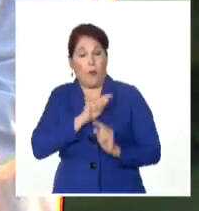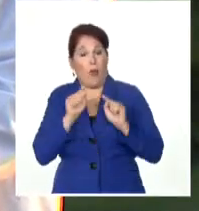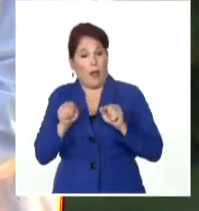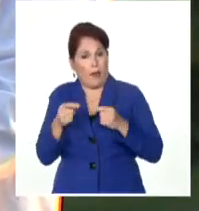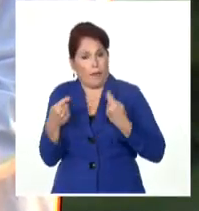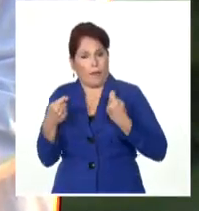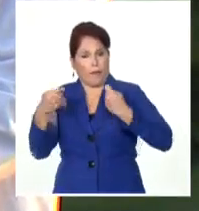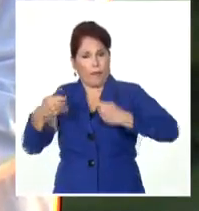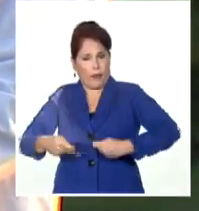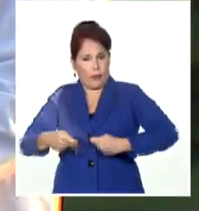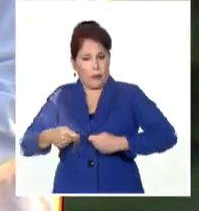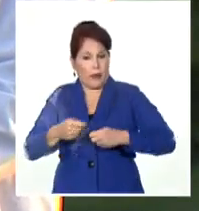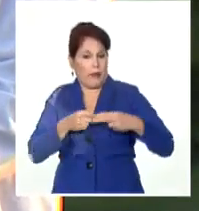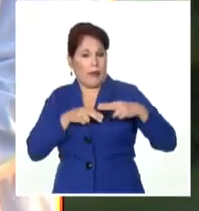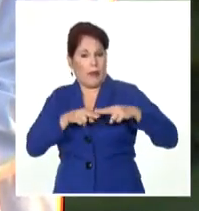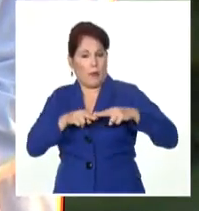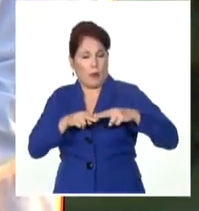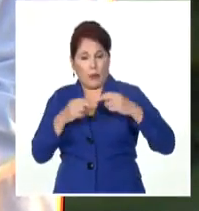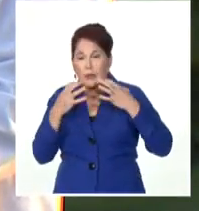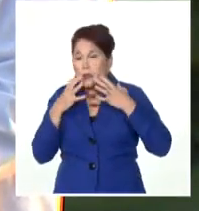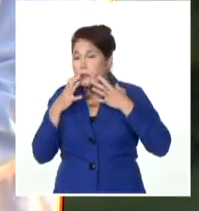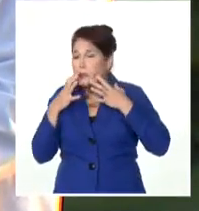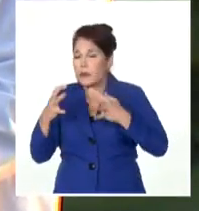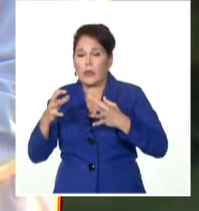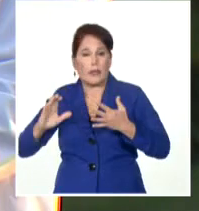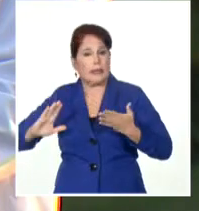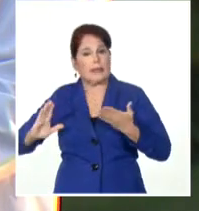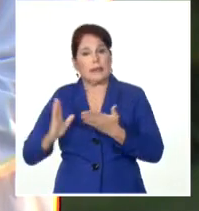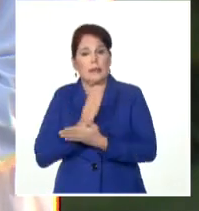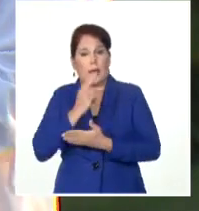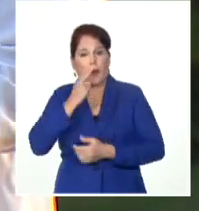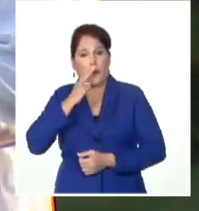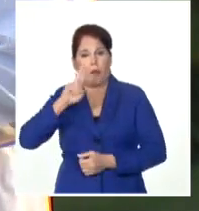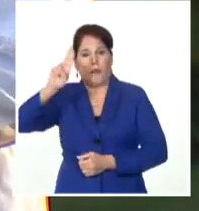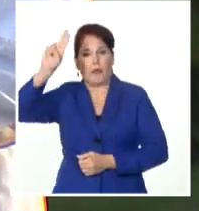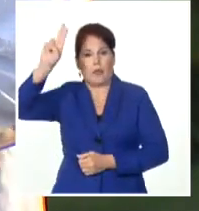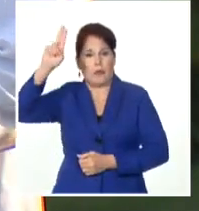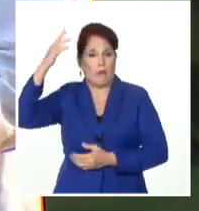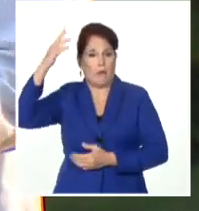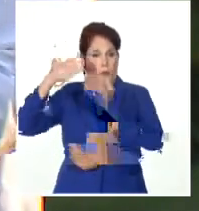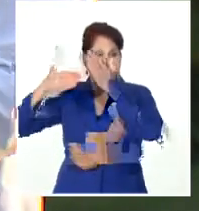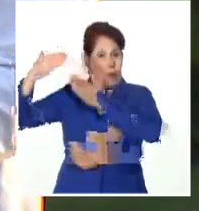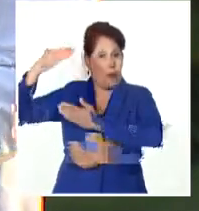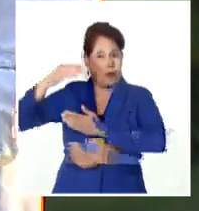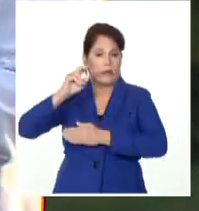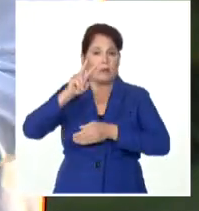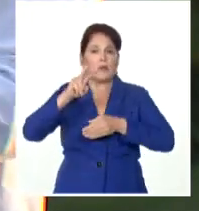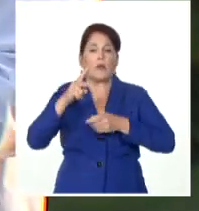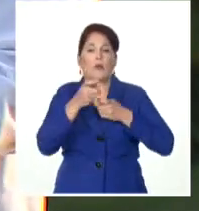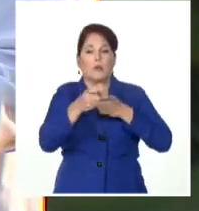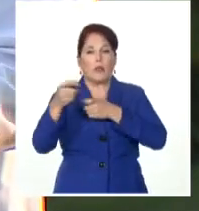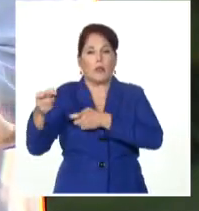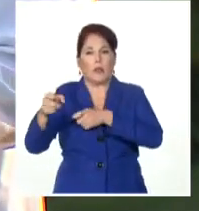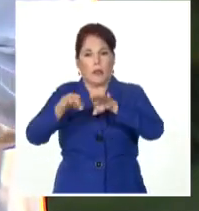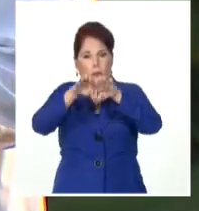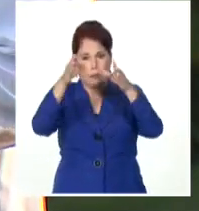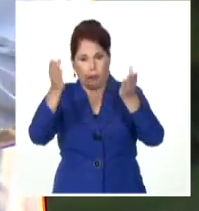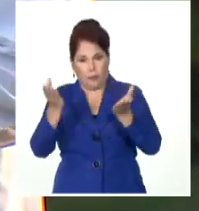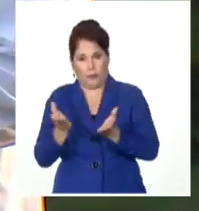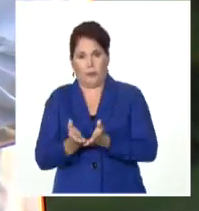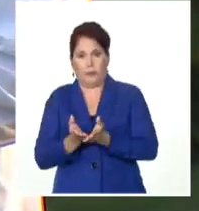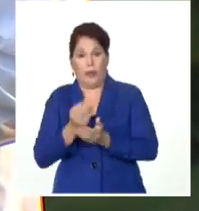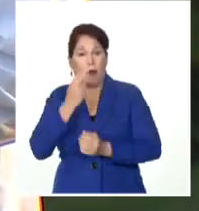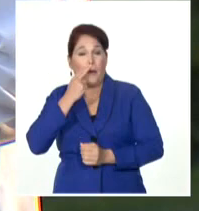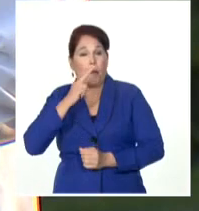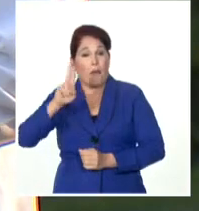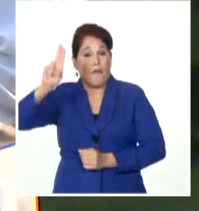firme, heroica, decisiva, derrotaron la fuerza nazifascista durante la Segunda Guerra Mundial. El